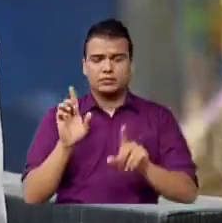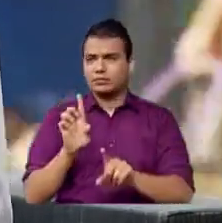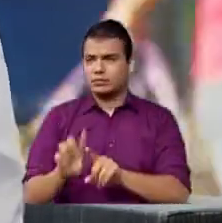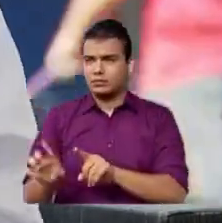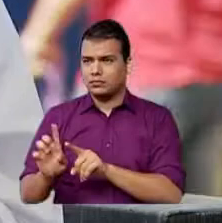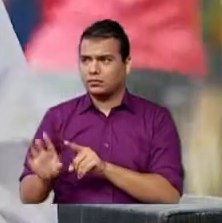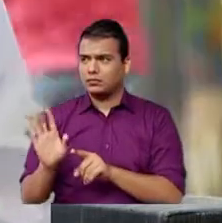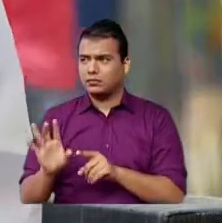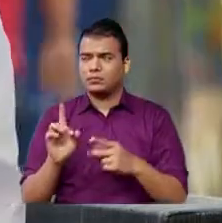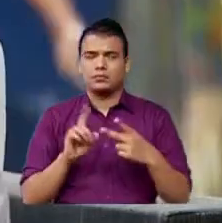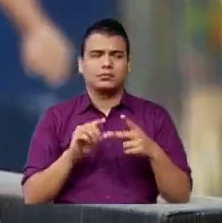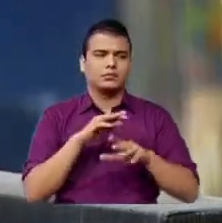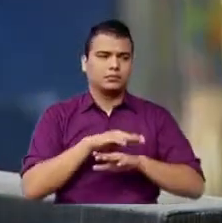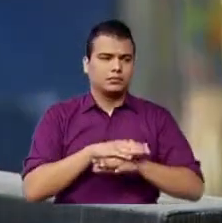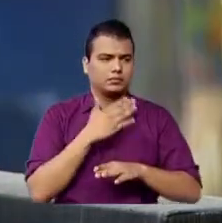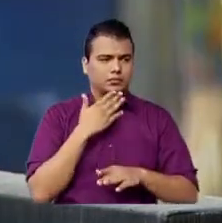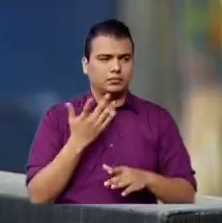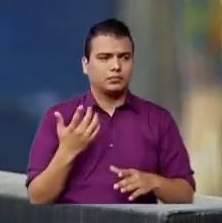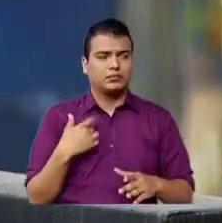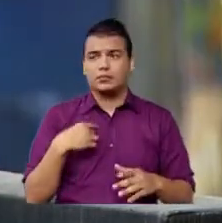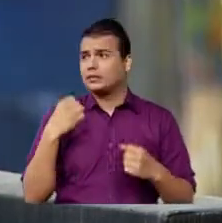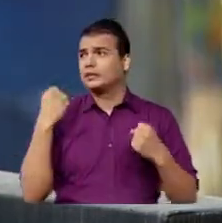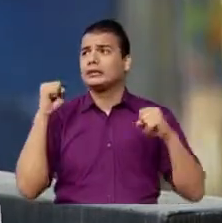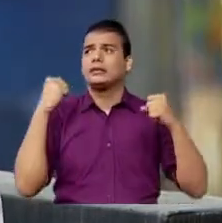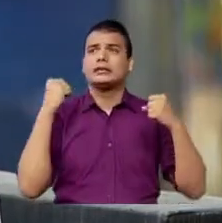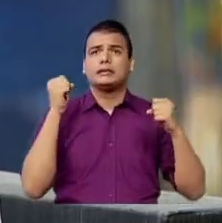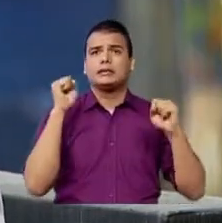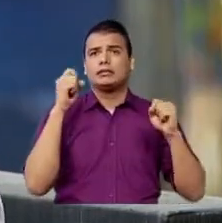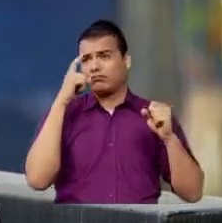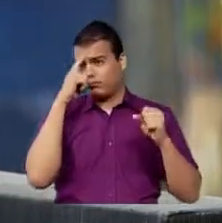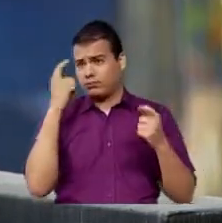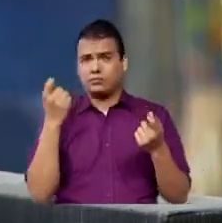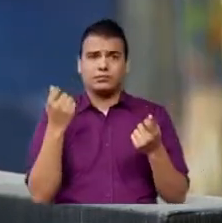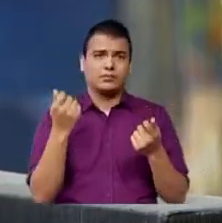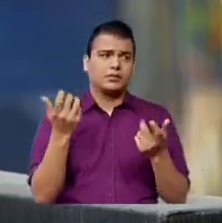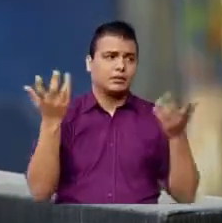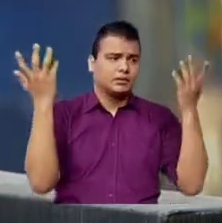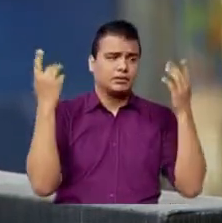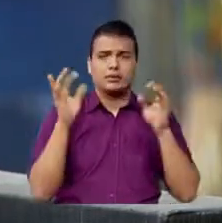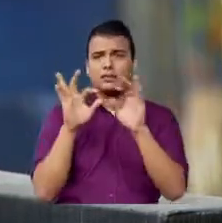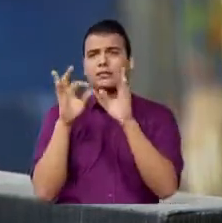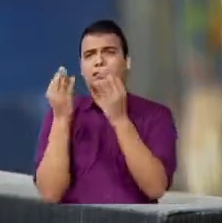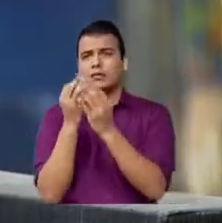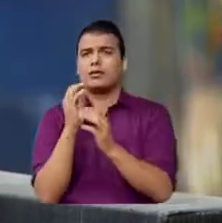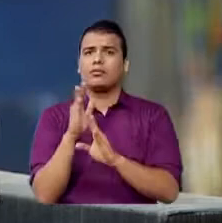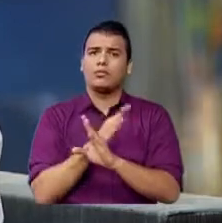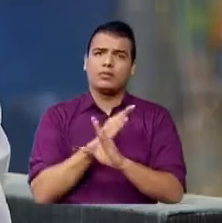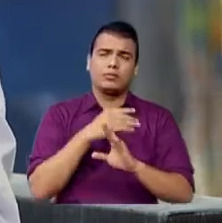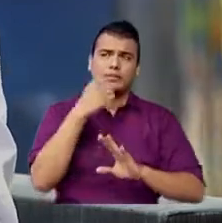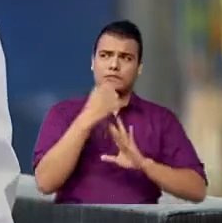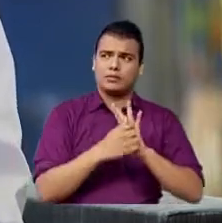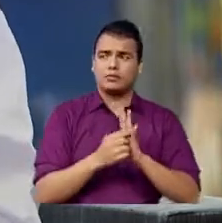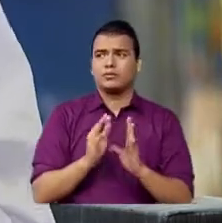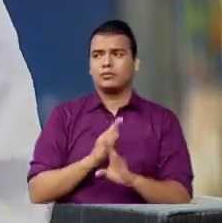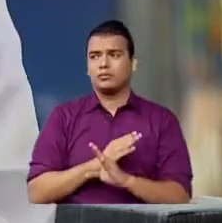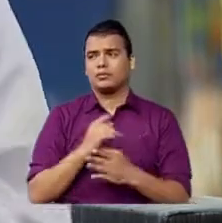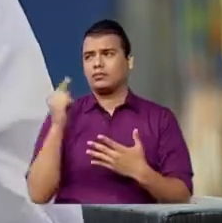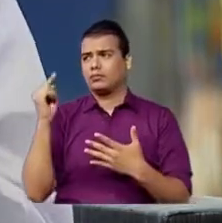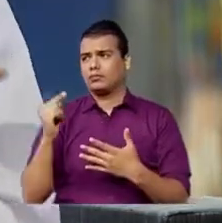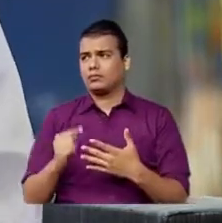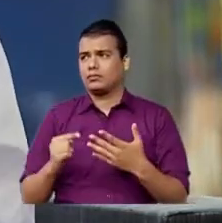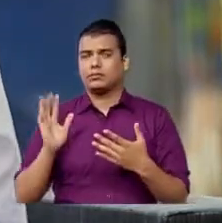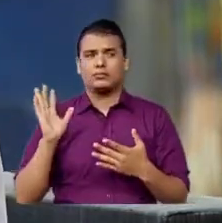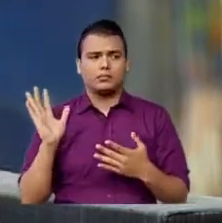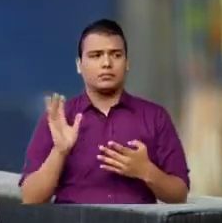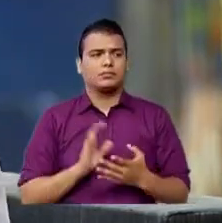pasiflora. En la tarde yo sí tengo una preocupación específica, tengo problemas financieros, problemas de familia, problemas de pareja, entonces ahí viene el clemati de liantemo y